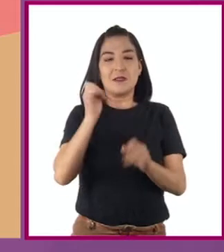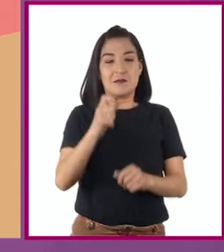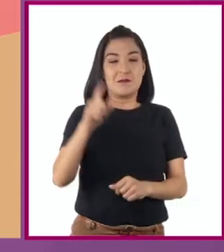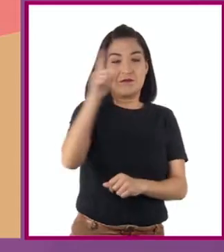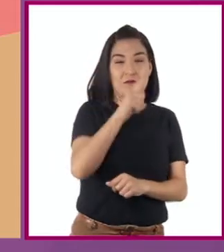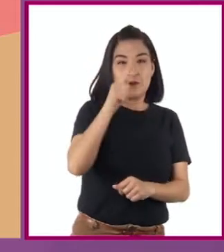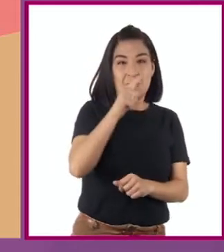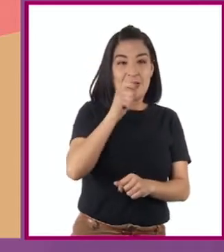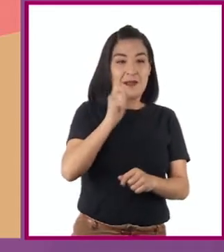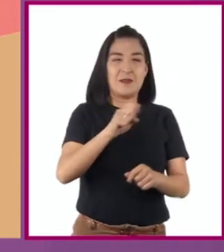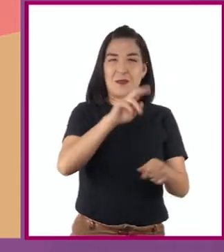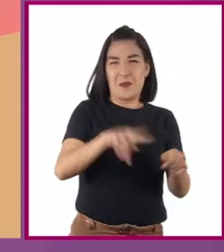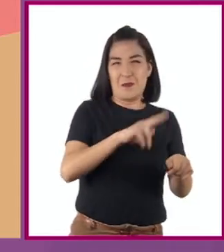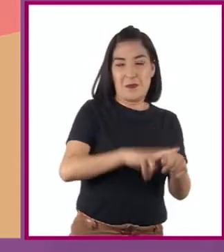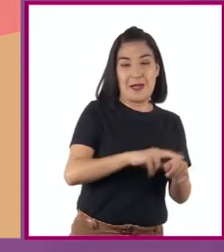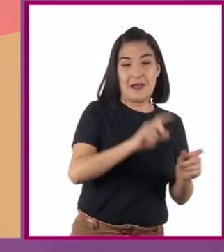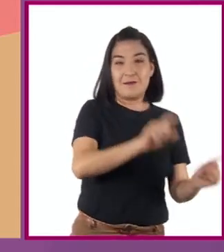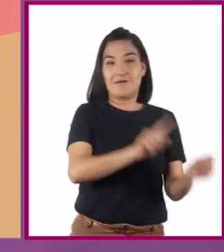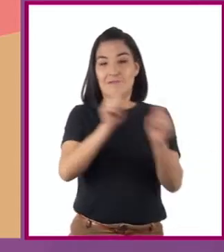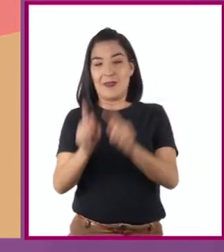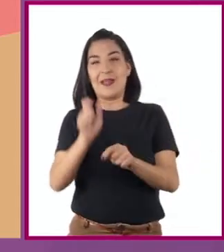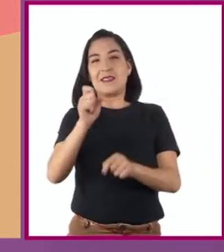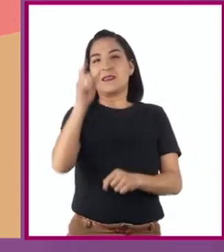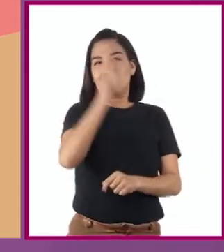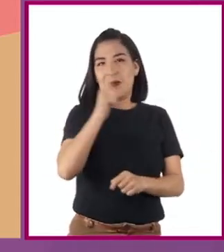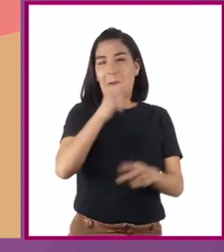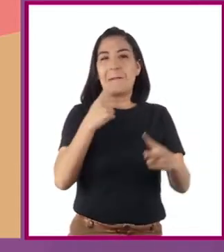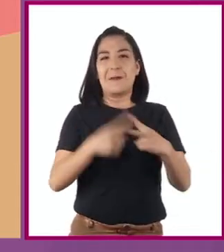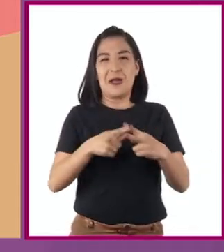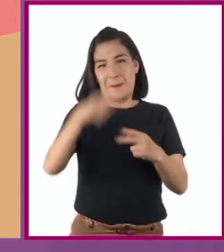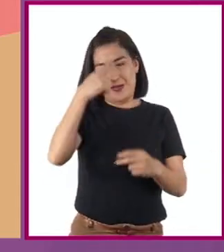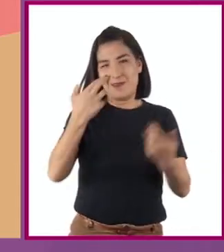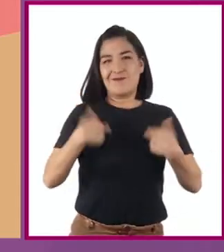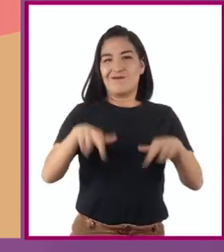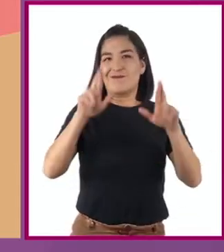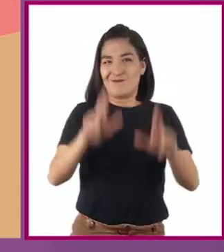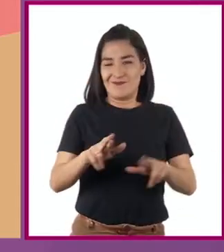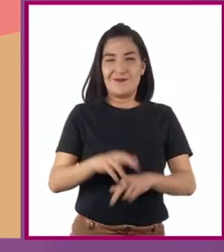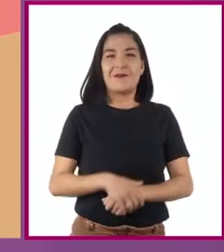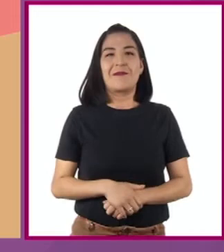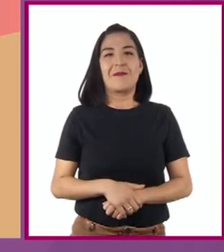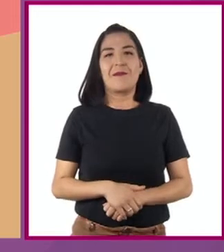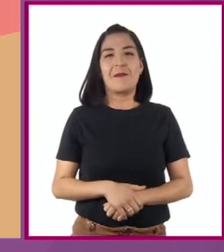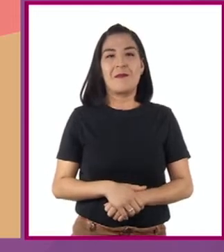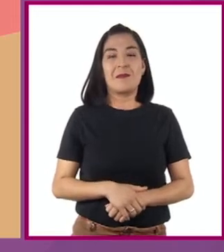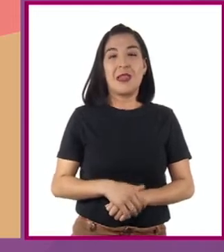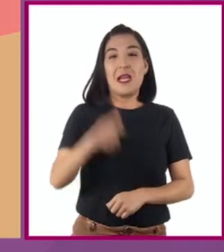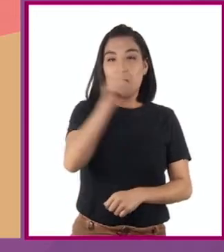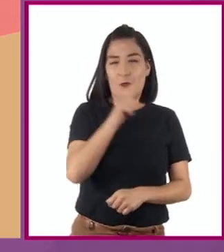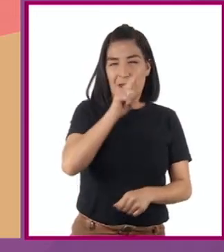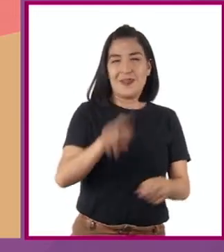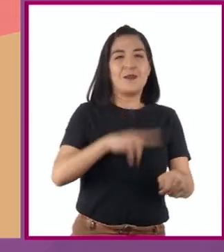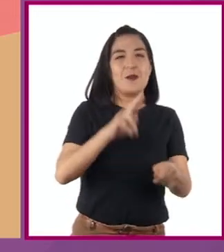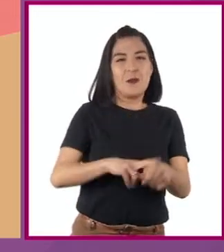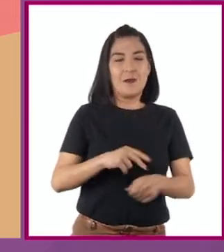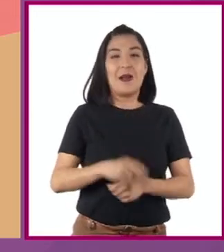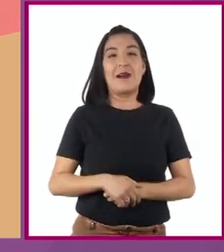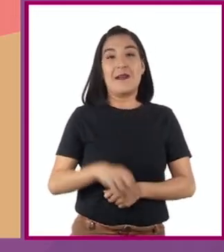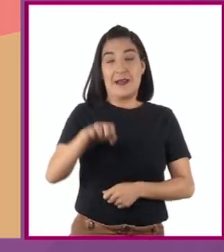común al lenguaje algebraico para representar la situación. Lenguaje común. Edad de